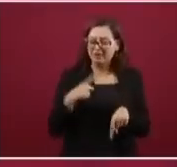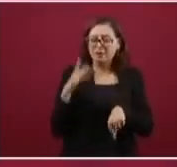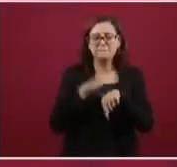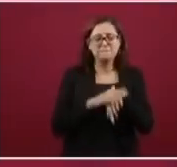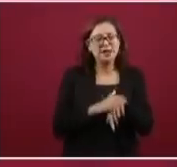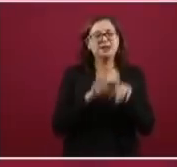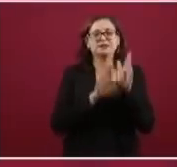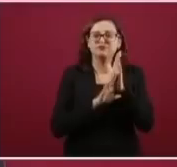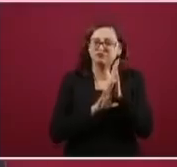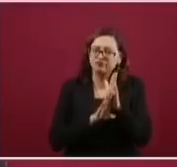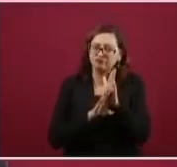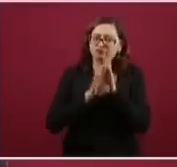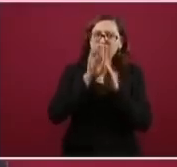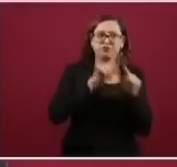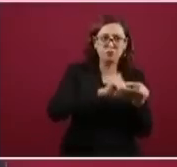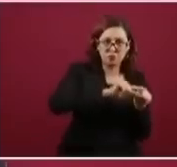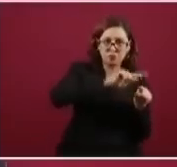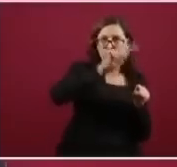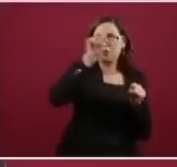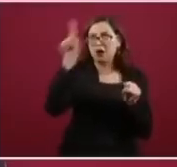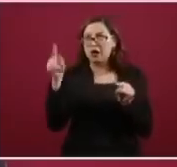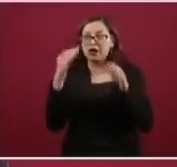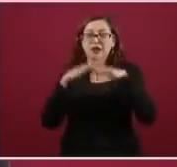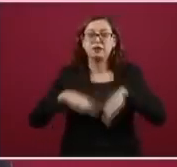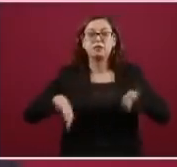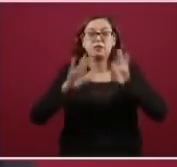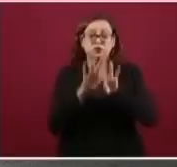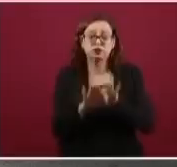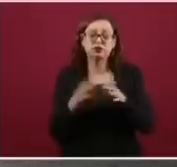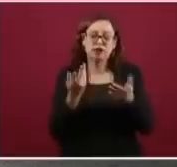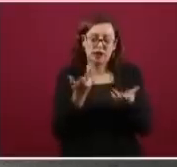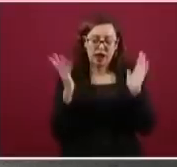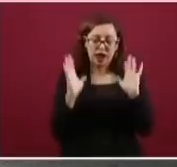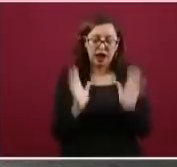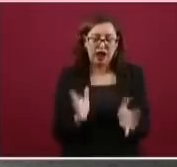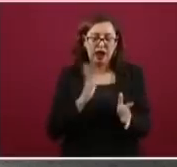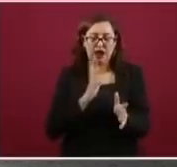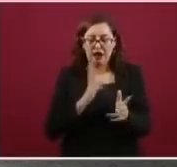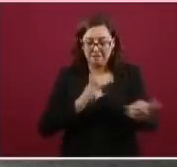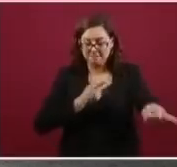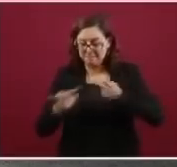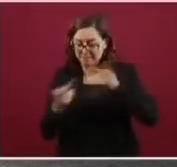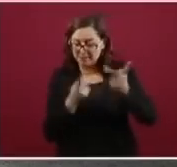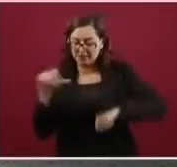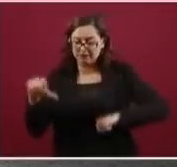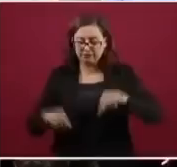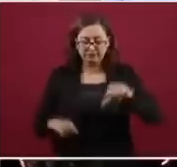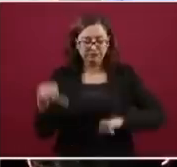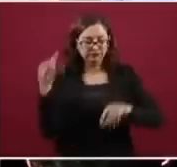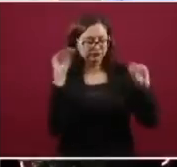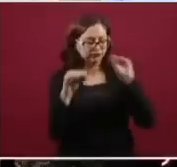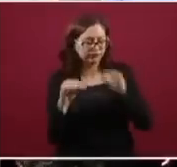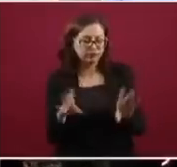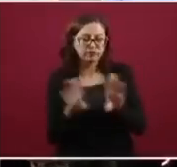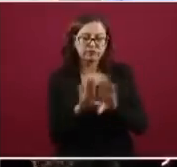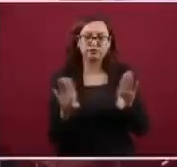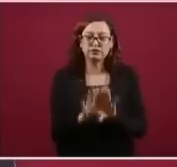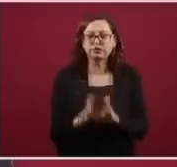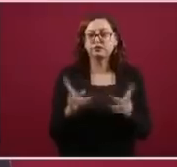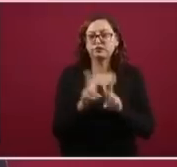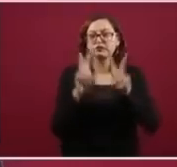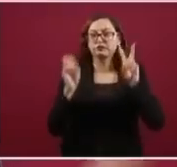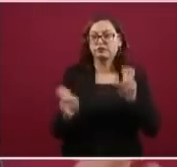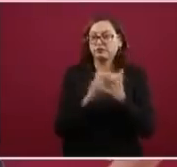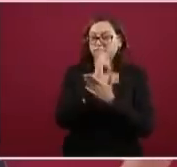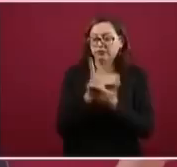estamos empezando a operar en ello hay políticas de largo plazo por ejemplo asociados a los programas de bienestar